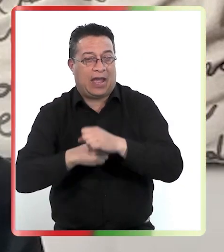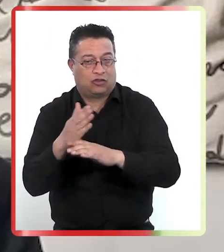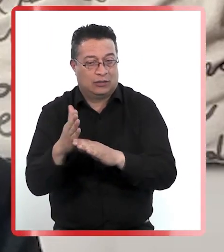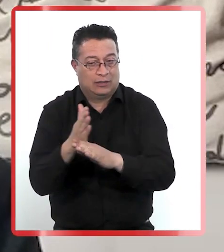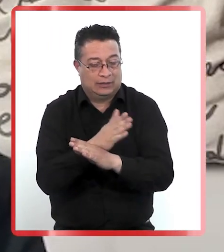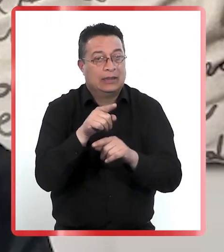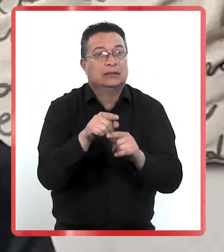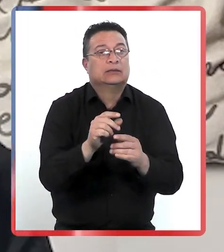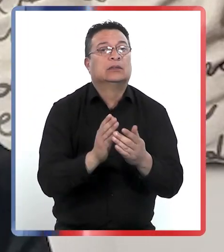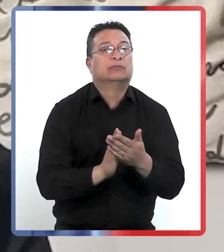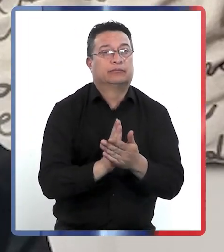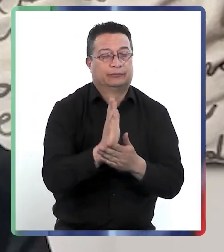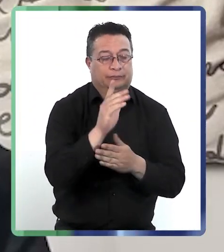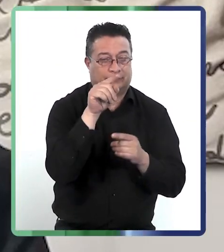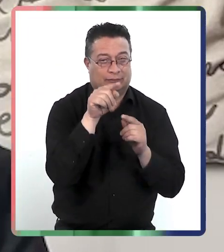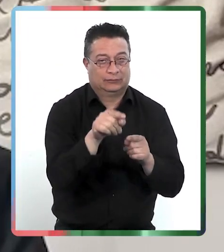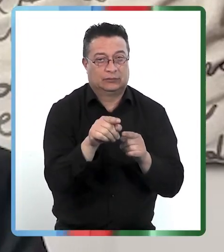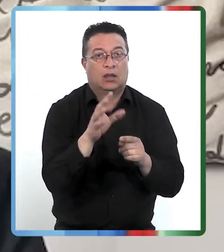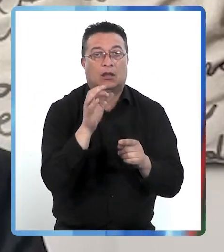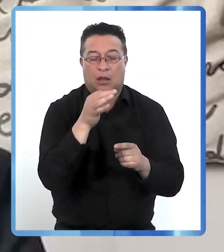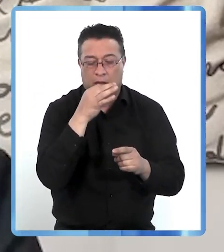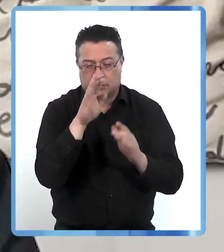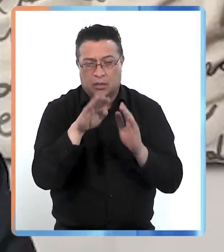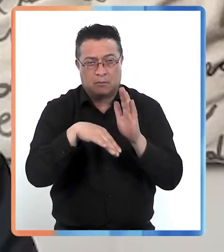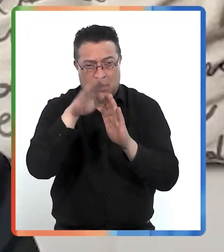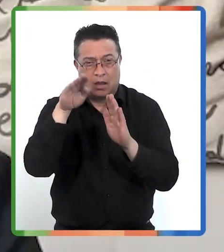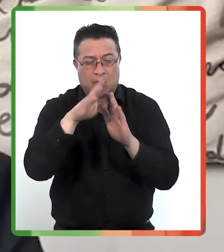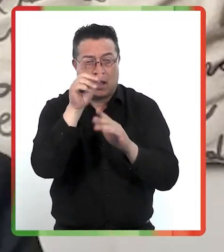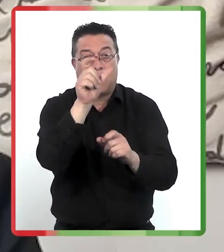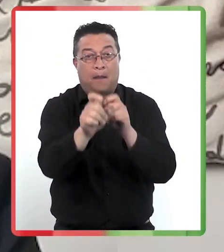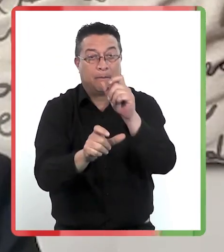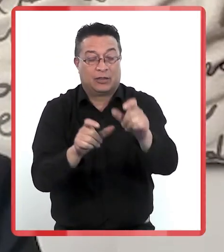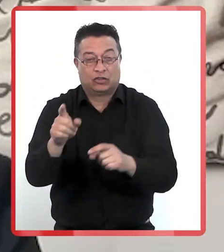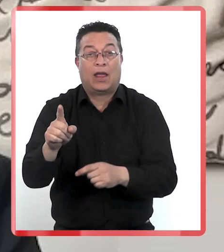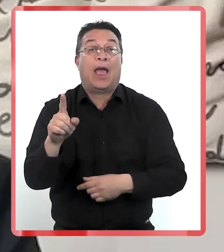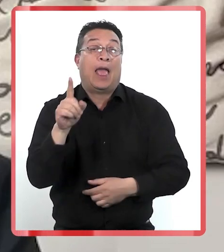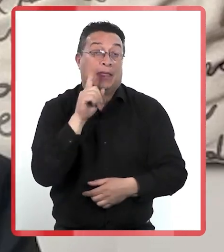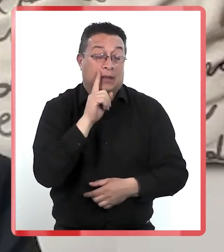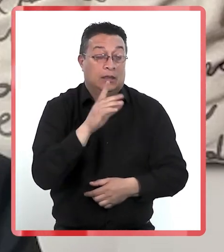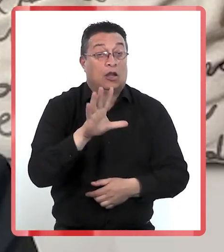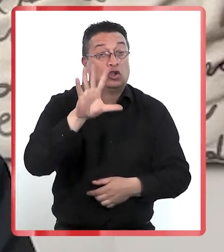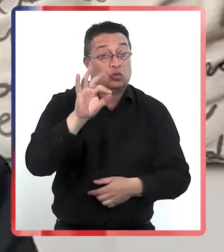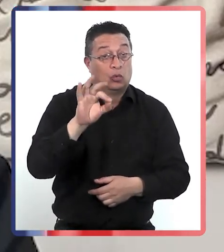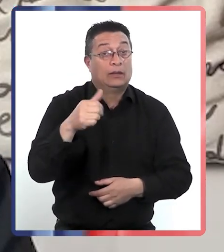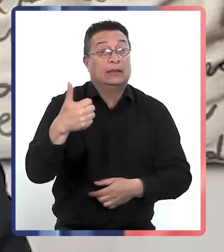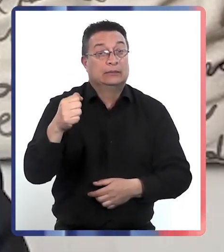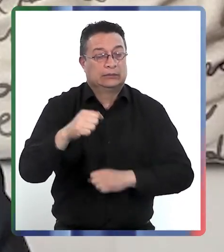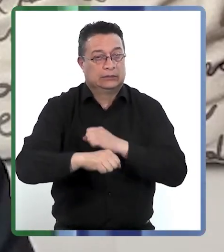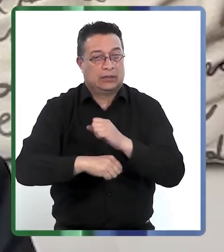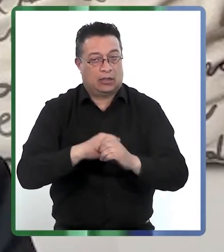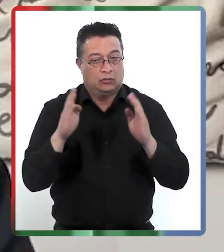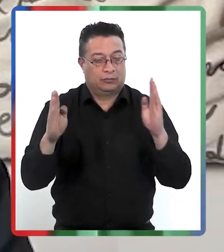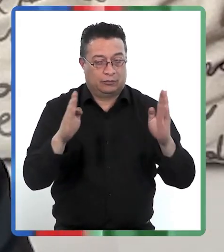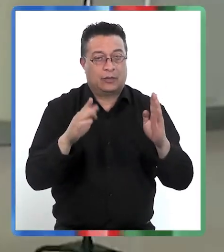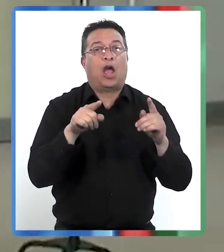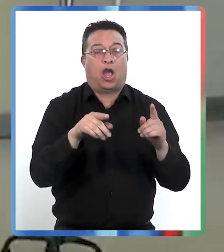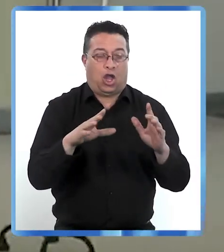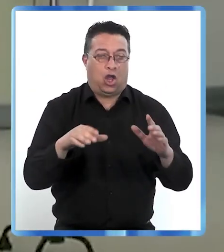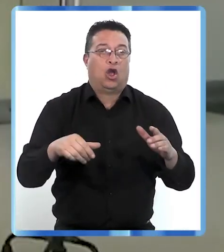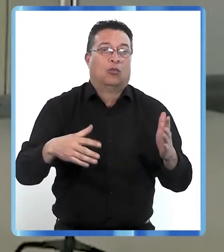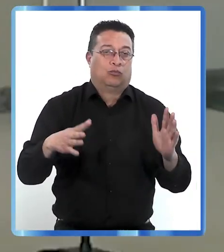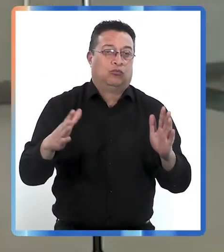bien 60, se ha descrito principalmente en aquellos pacientes que tienen entre 50 y 60 años.